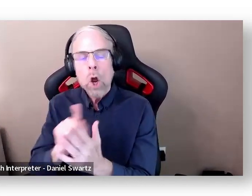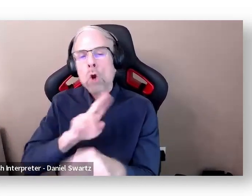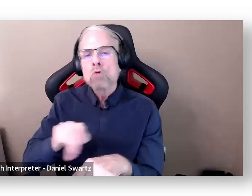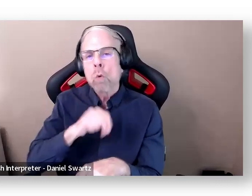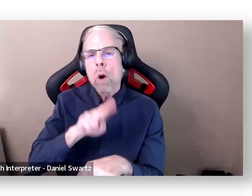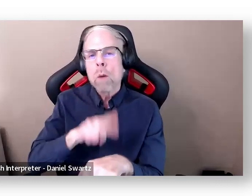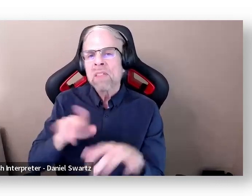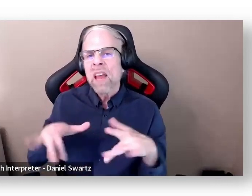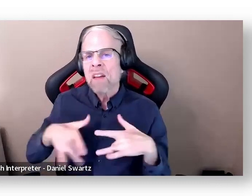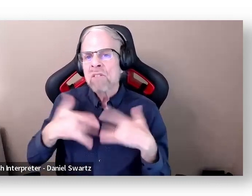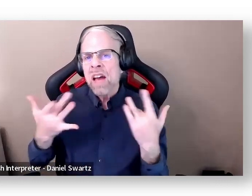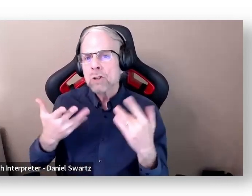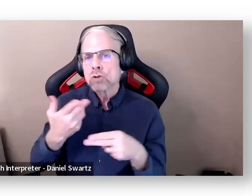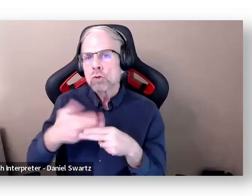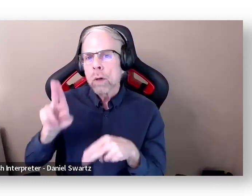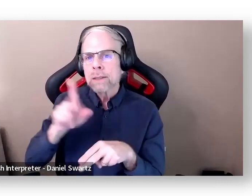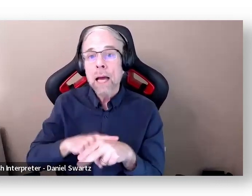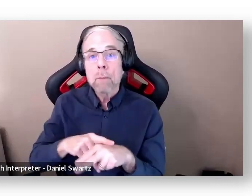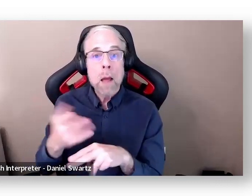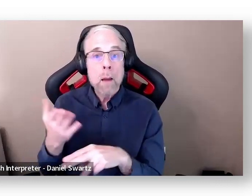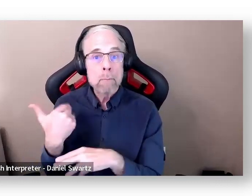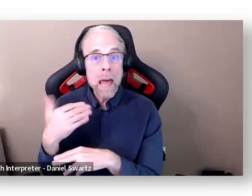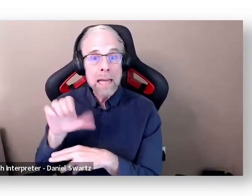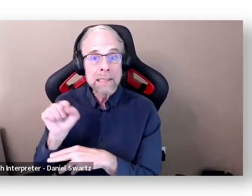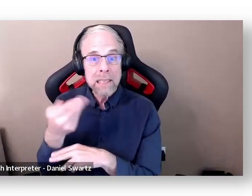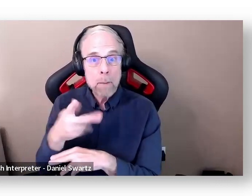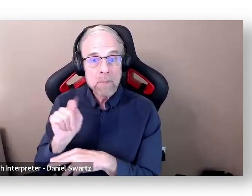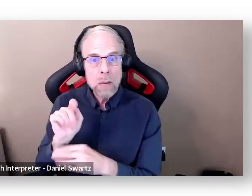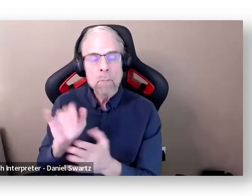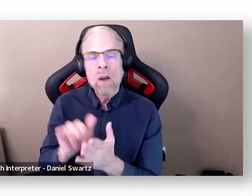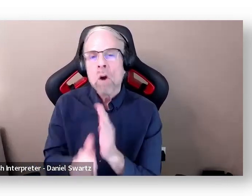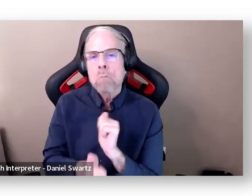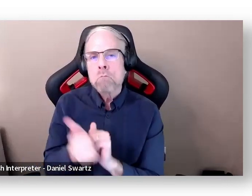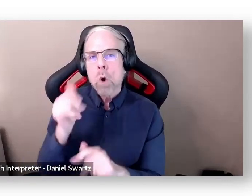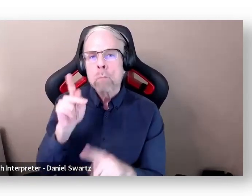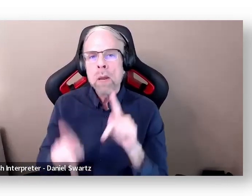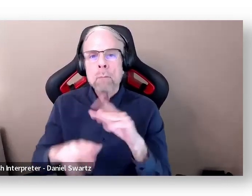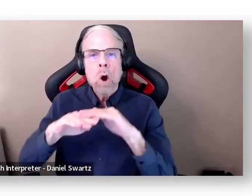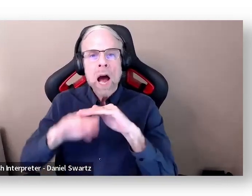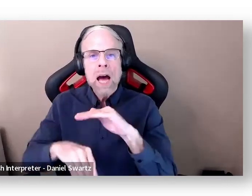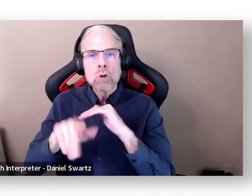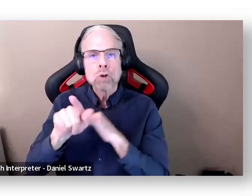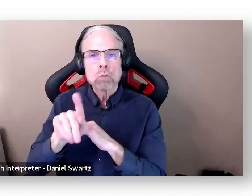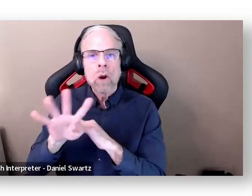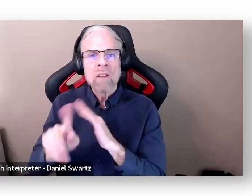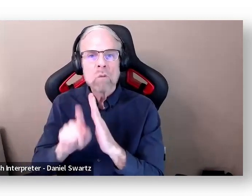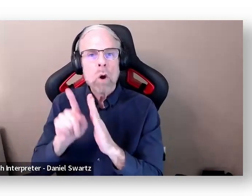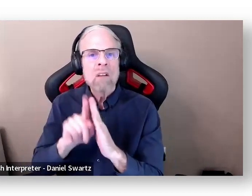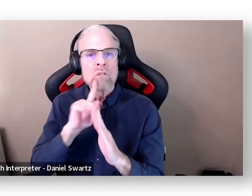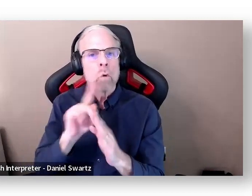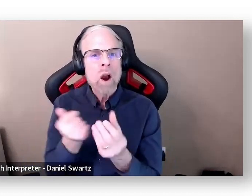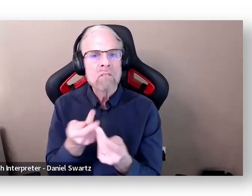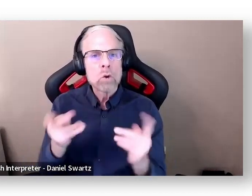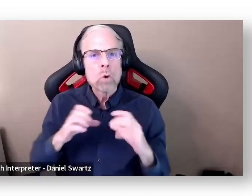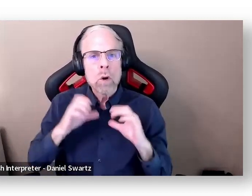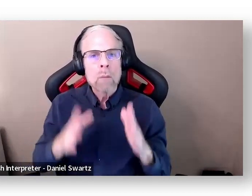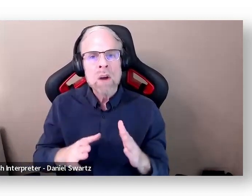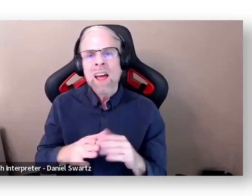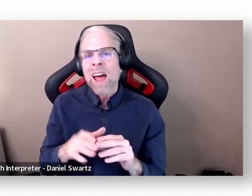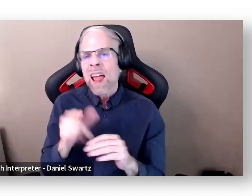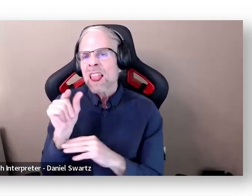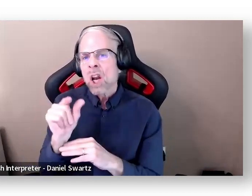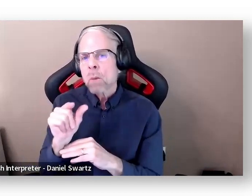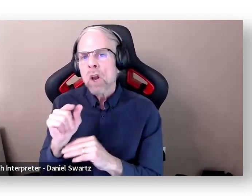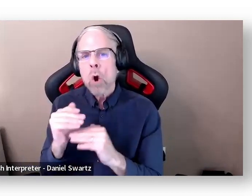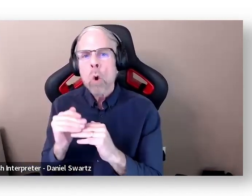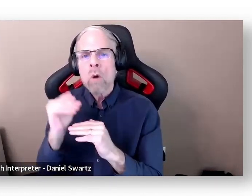a actualizarnos cada 24 horas. La que sucedió durante septiembre,